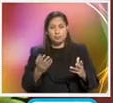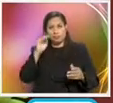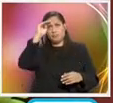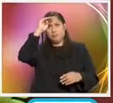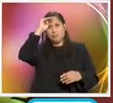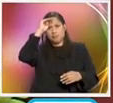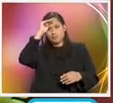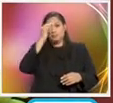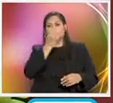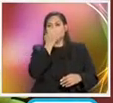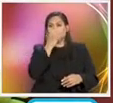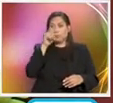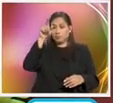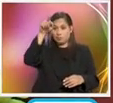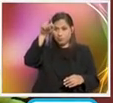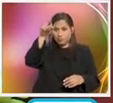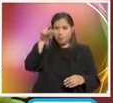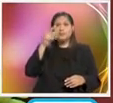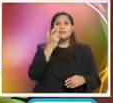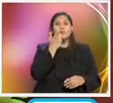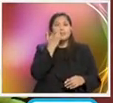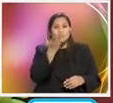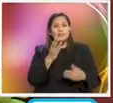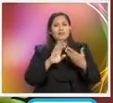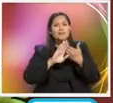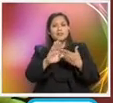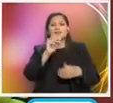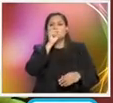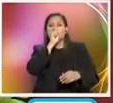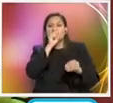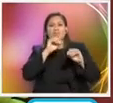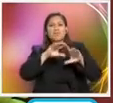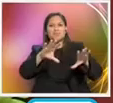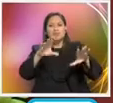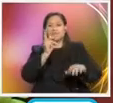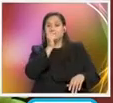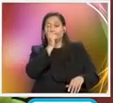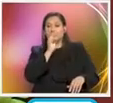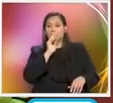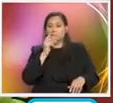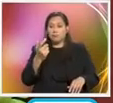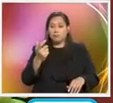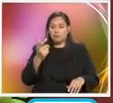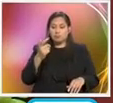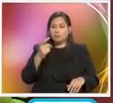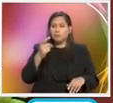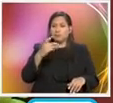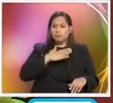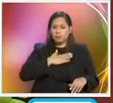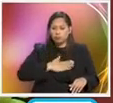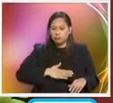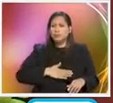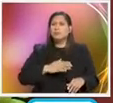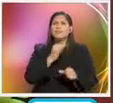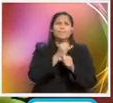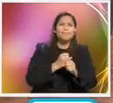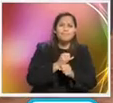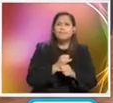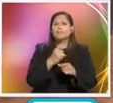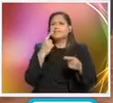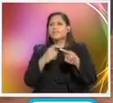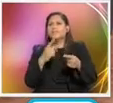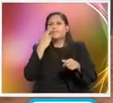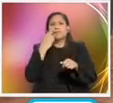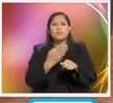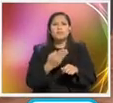plantear que el colegio quiere evitar que la gente, que estos padres hagan justicia, que investiguen quiénes son